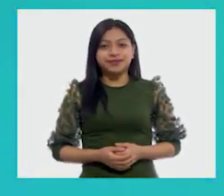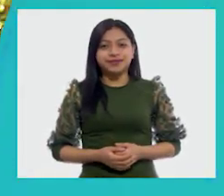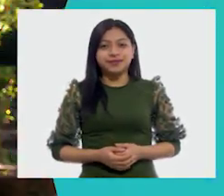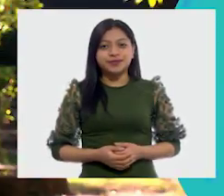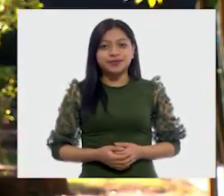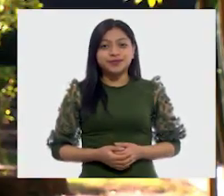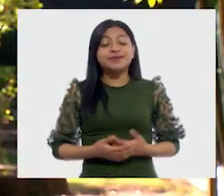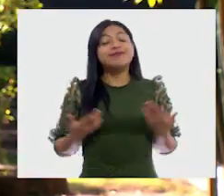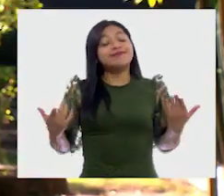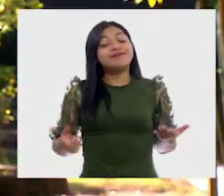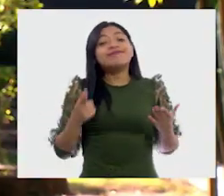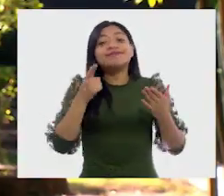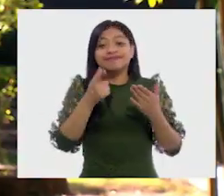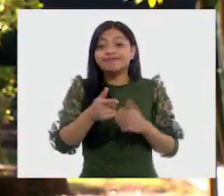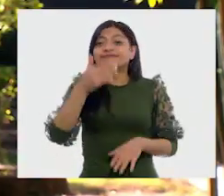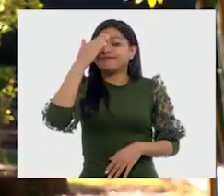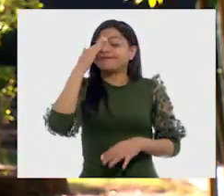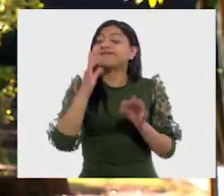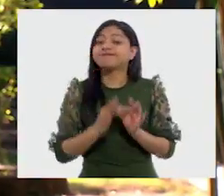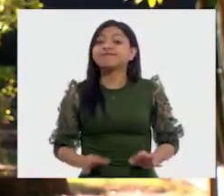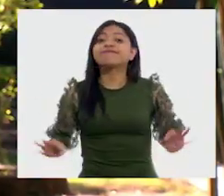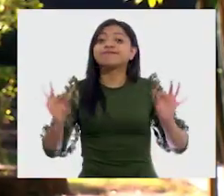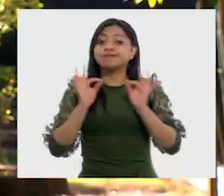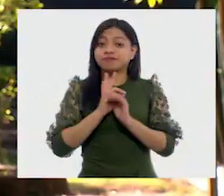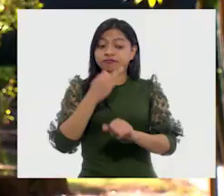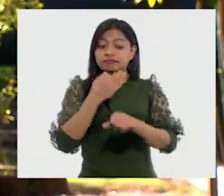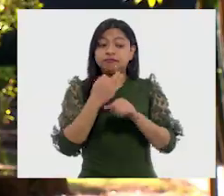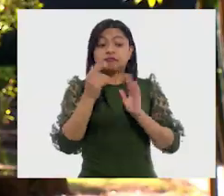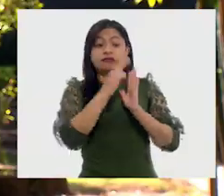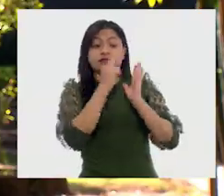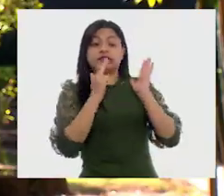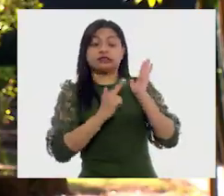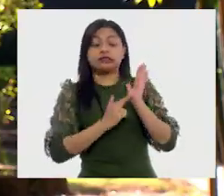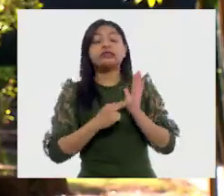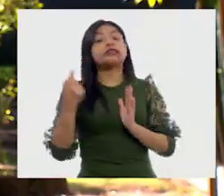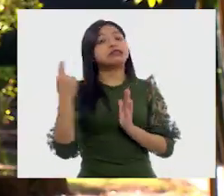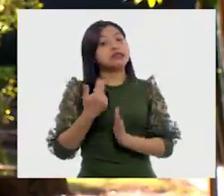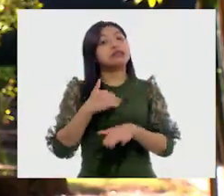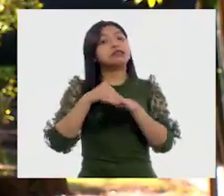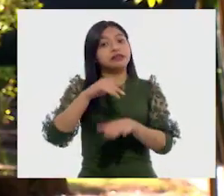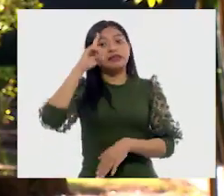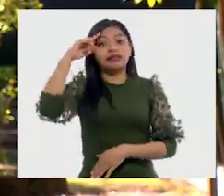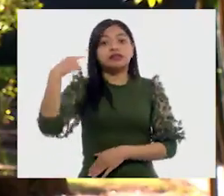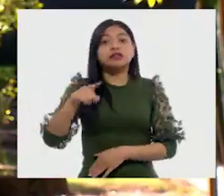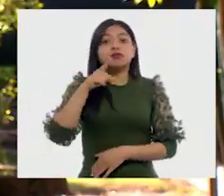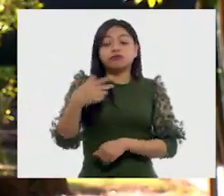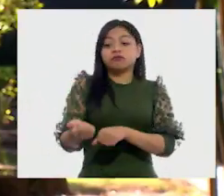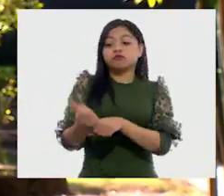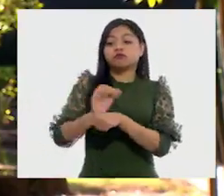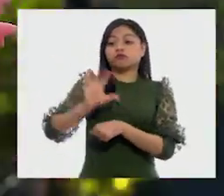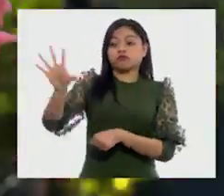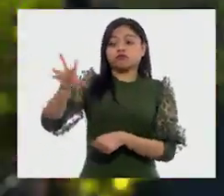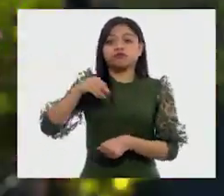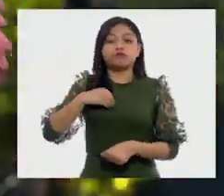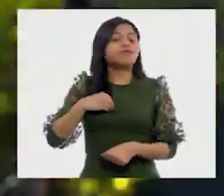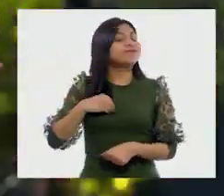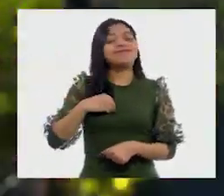Es muy importante continuar con las recomendaciones para evitar contagios de COVID.